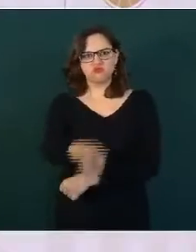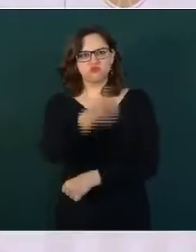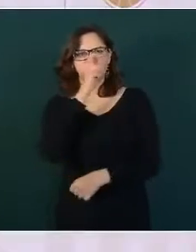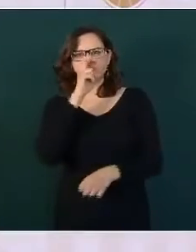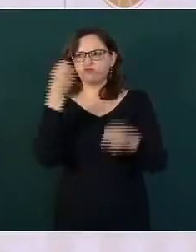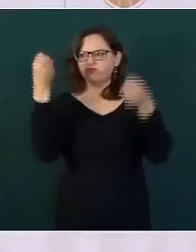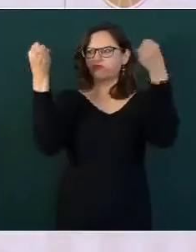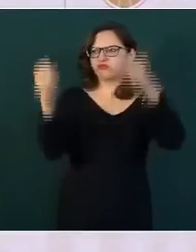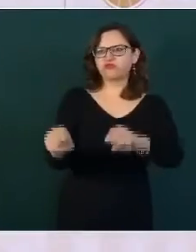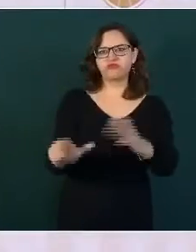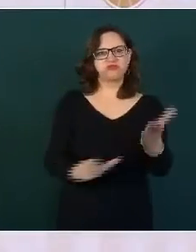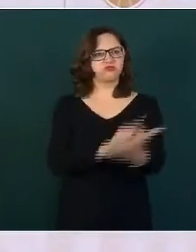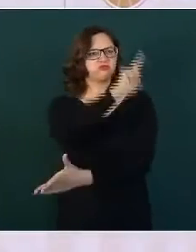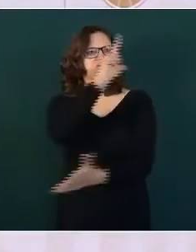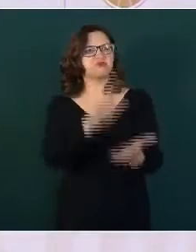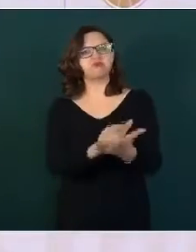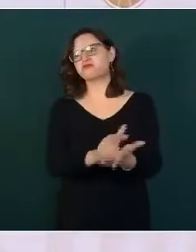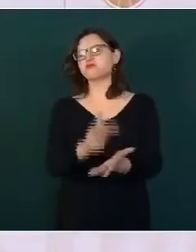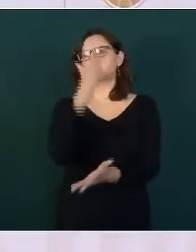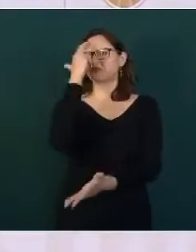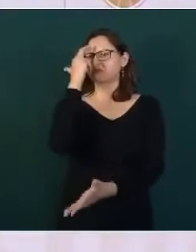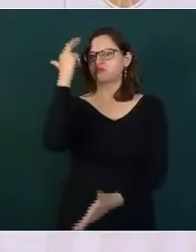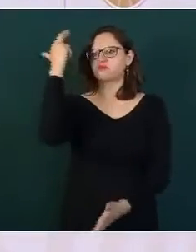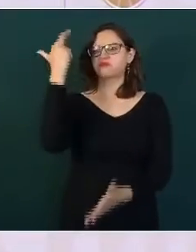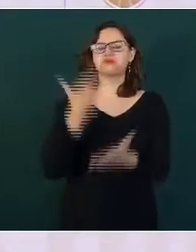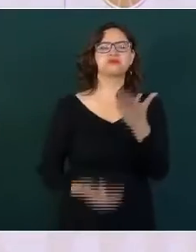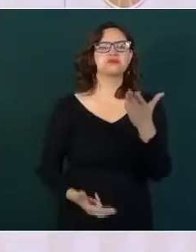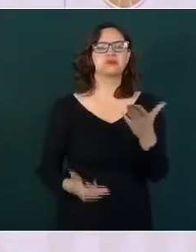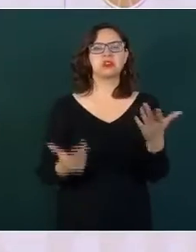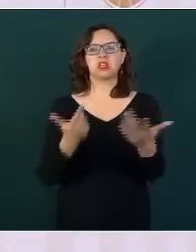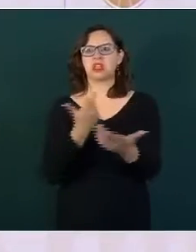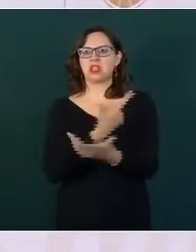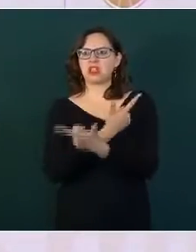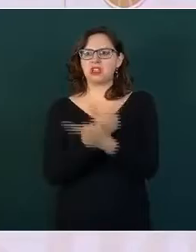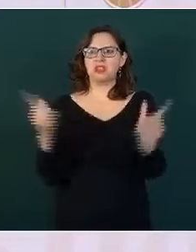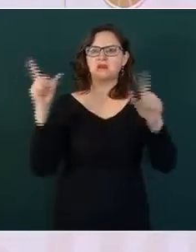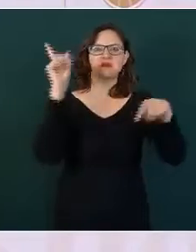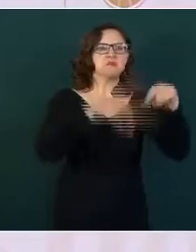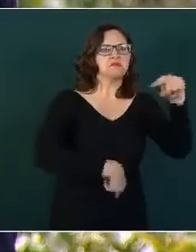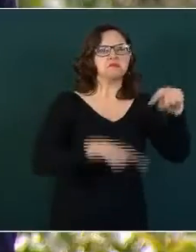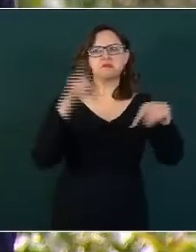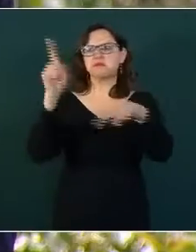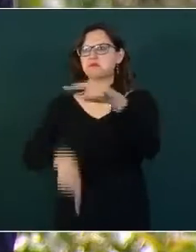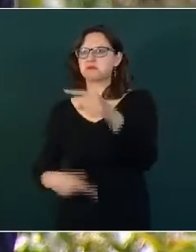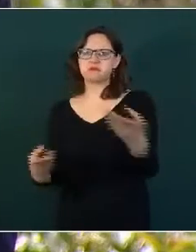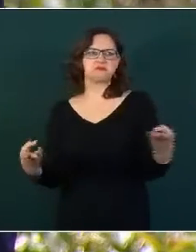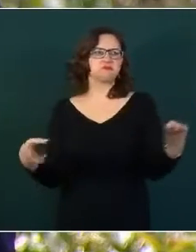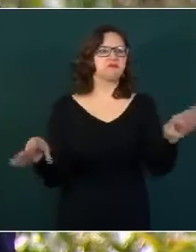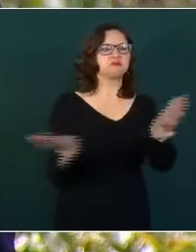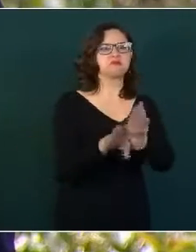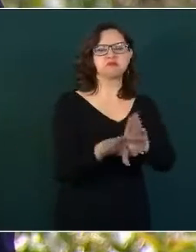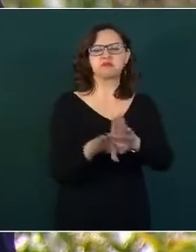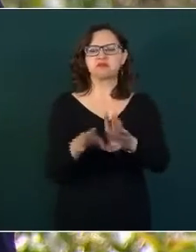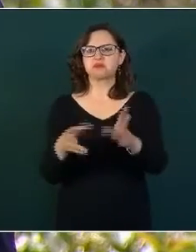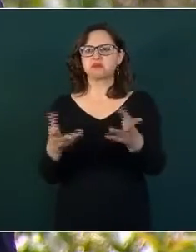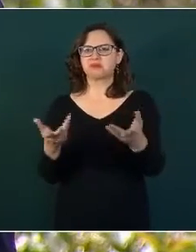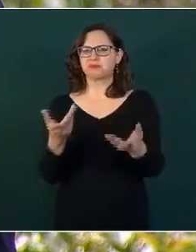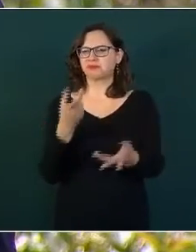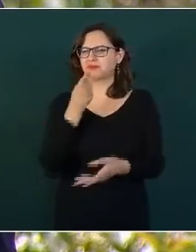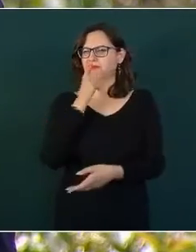que violen las leyes, que coarten las libertades, y mucho